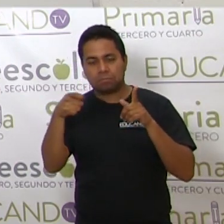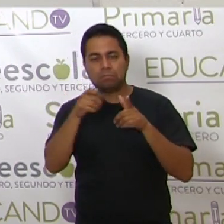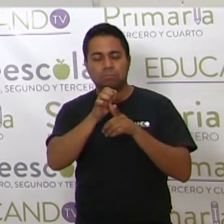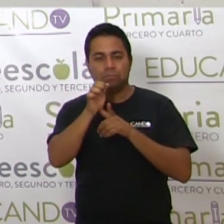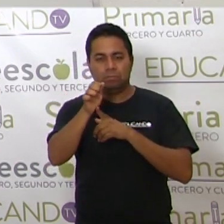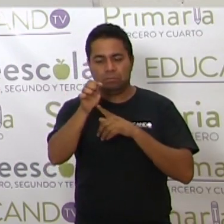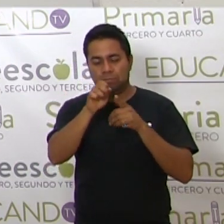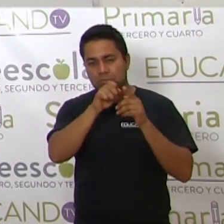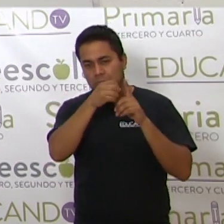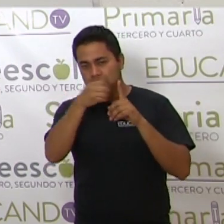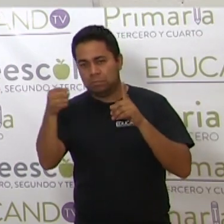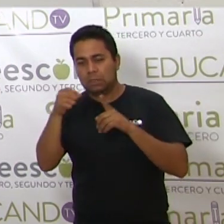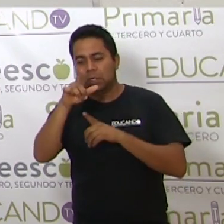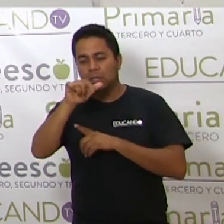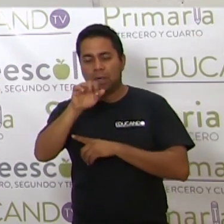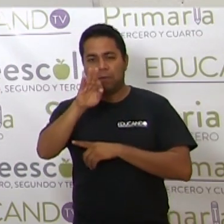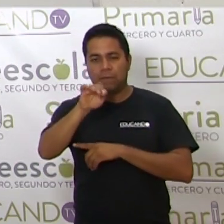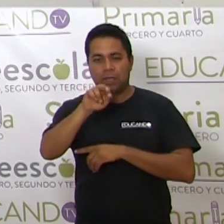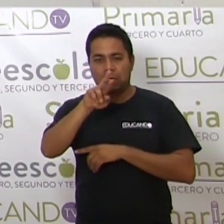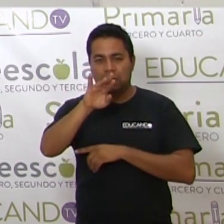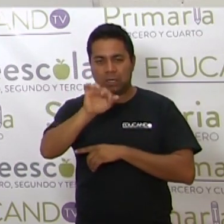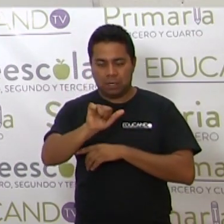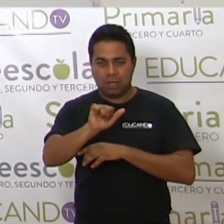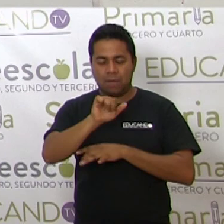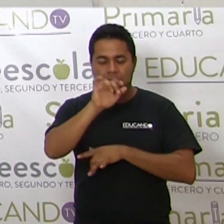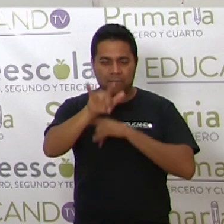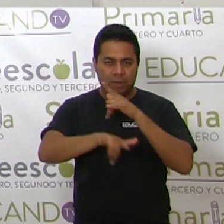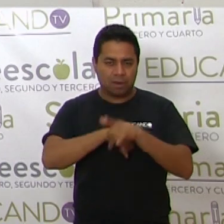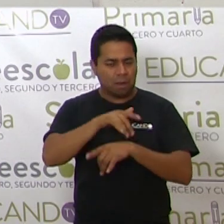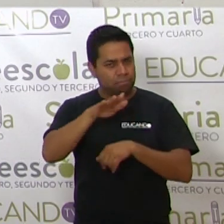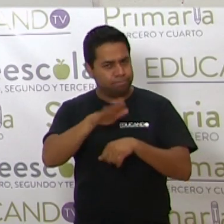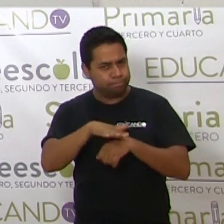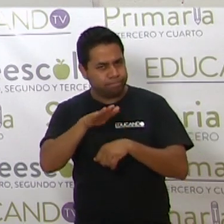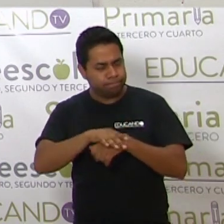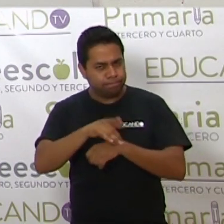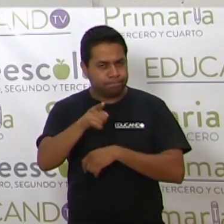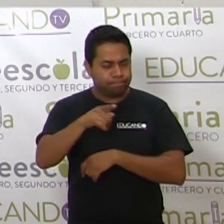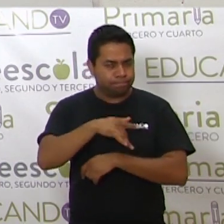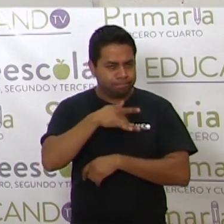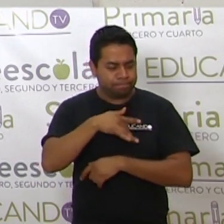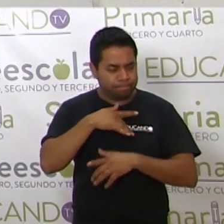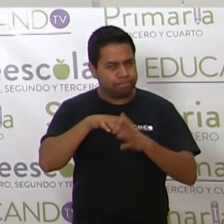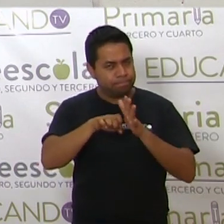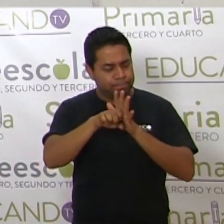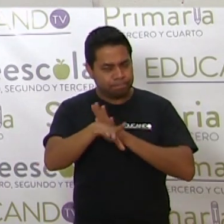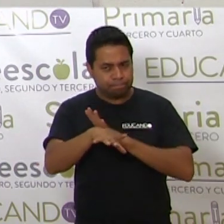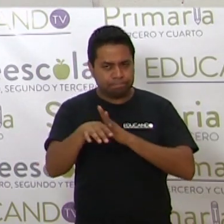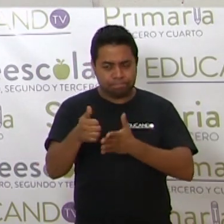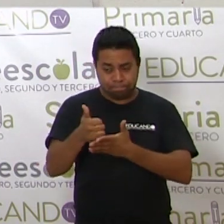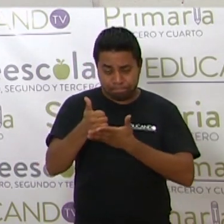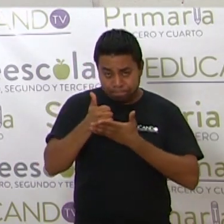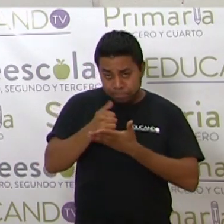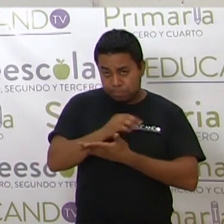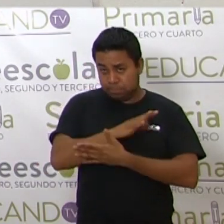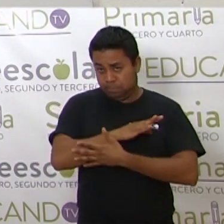la feria oye y qué te parece si me ayudas